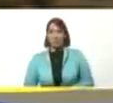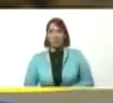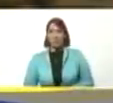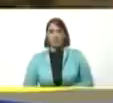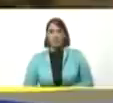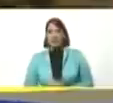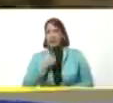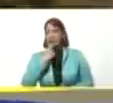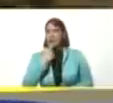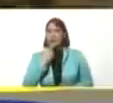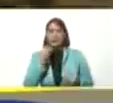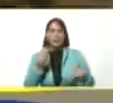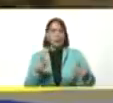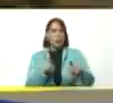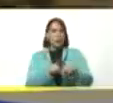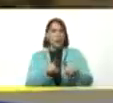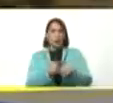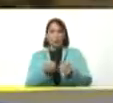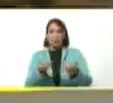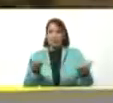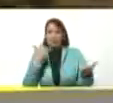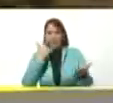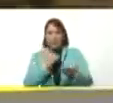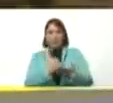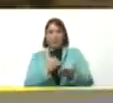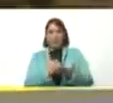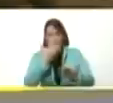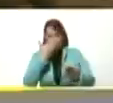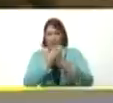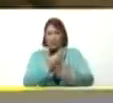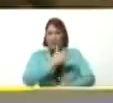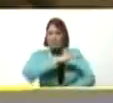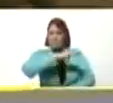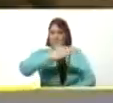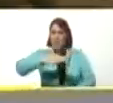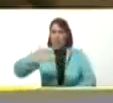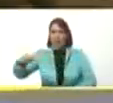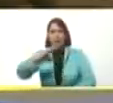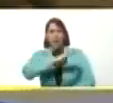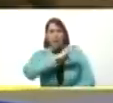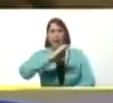Una belleza como esta, fíjense. Frente a las playas del Caribe,